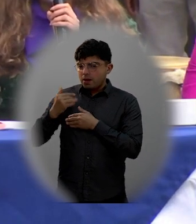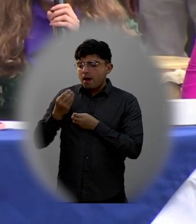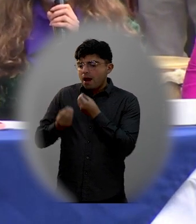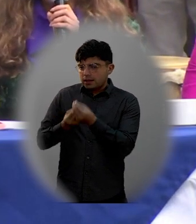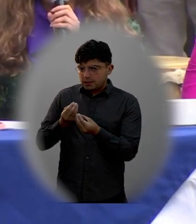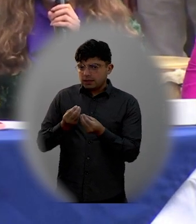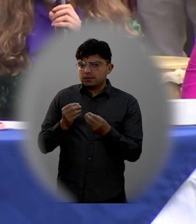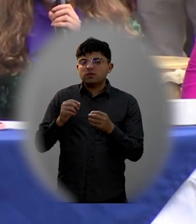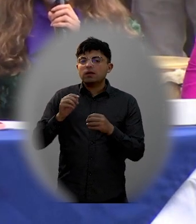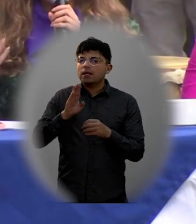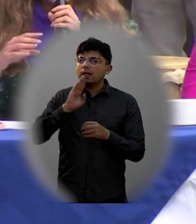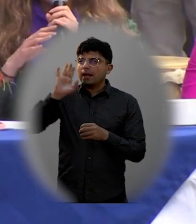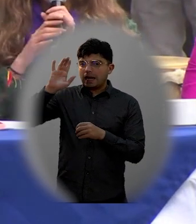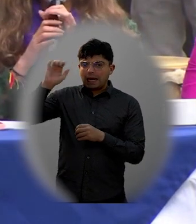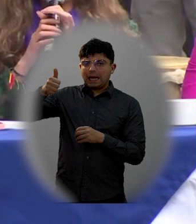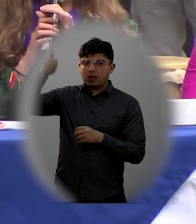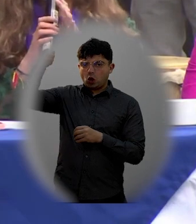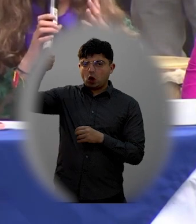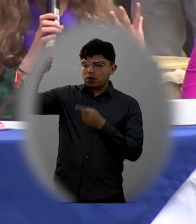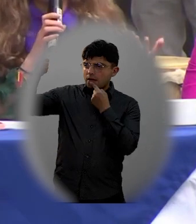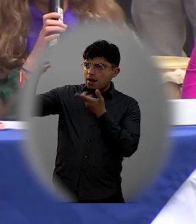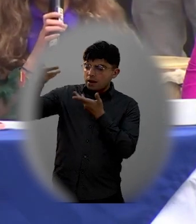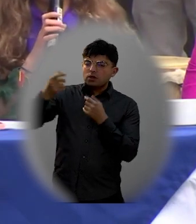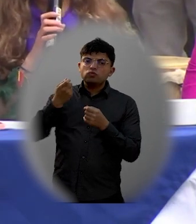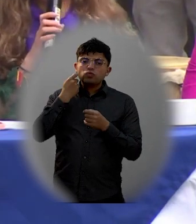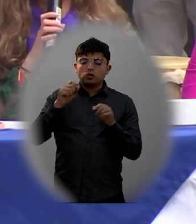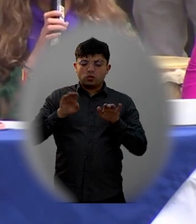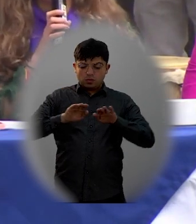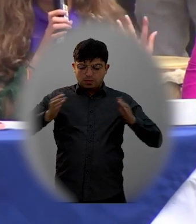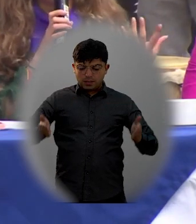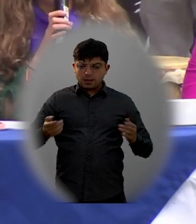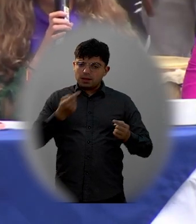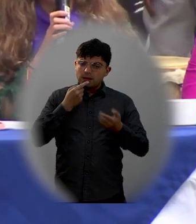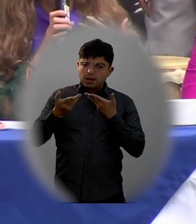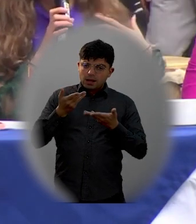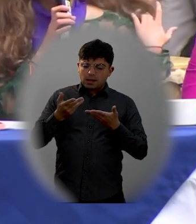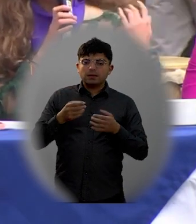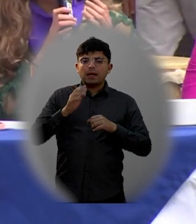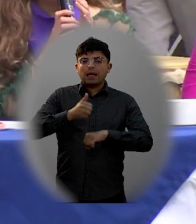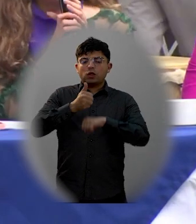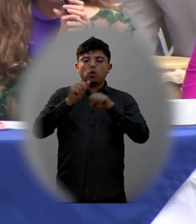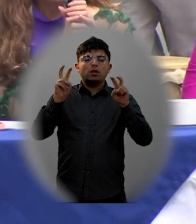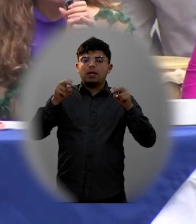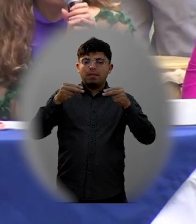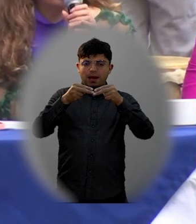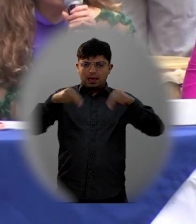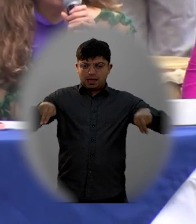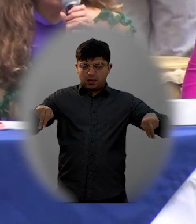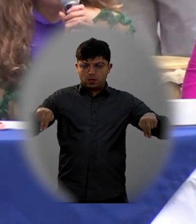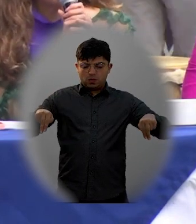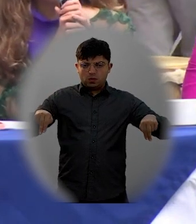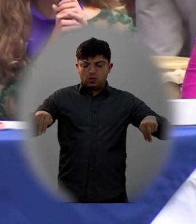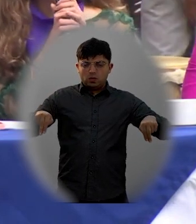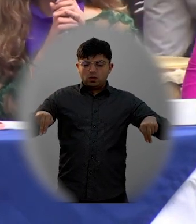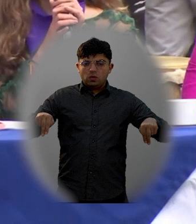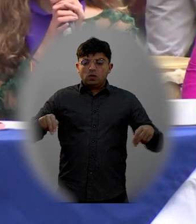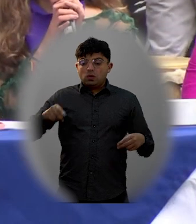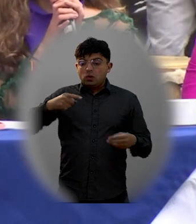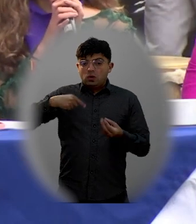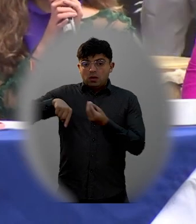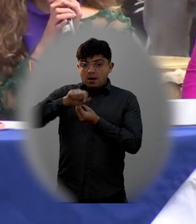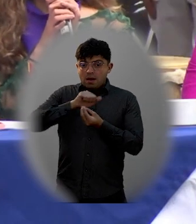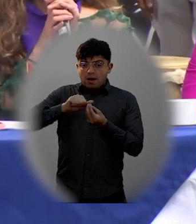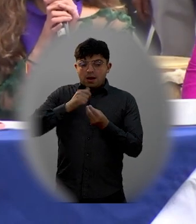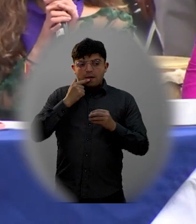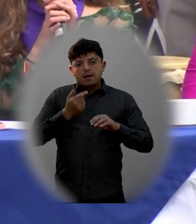digamos que con el rector. Hace poquito se dieron unas mesas de diálogo con el rector de género, en las cuales nosotras como juntanza